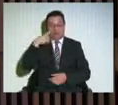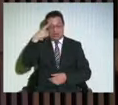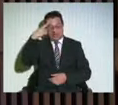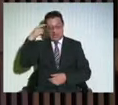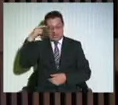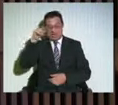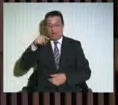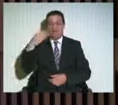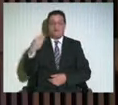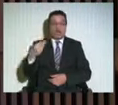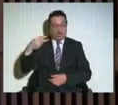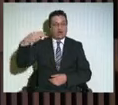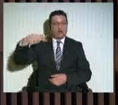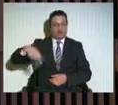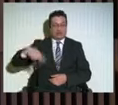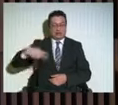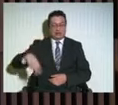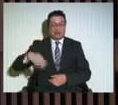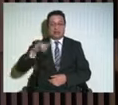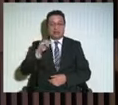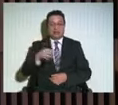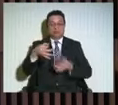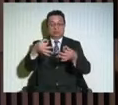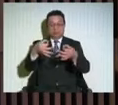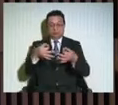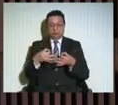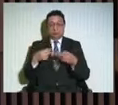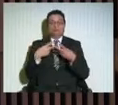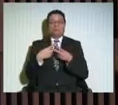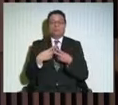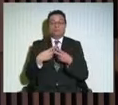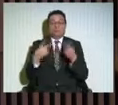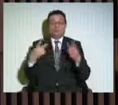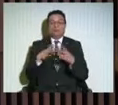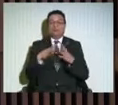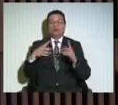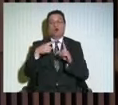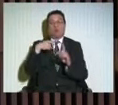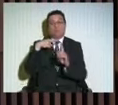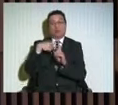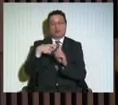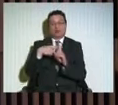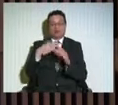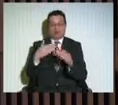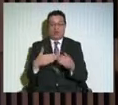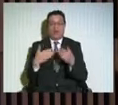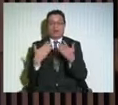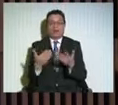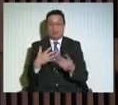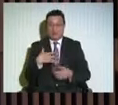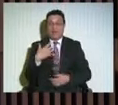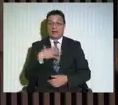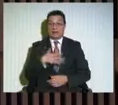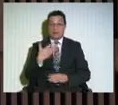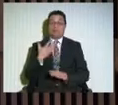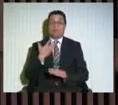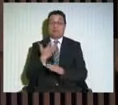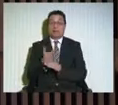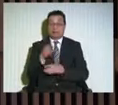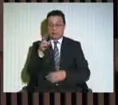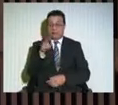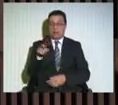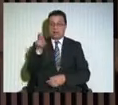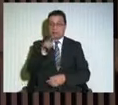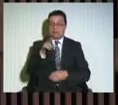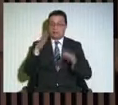tenemos buenas noticias y tenemos una cuenta pública muy positiva que entregar. Yo quiero pedir que repitamos